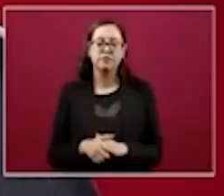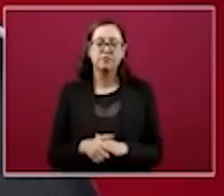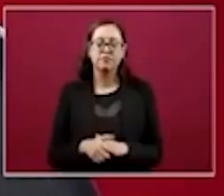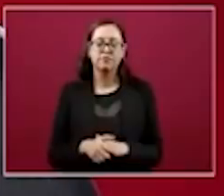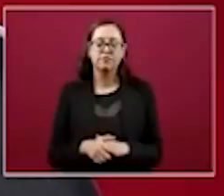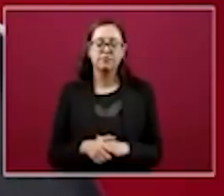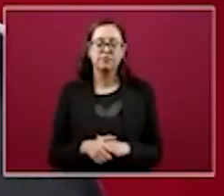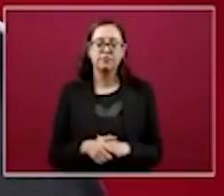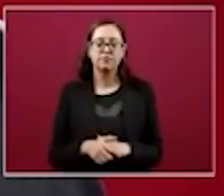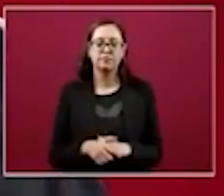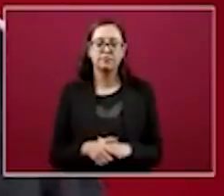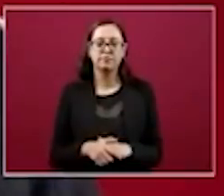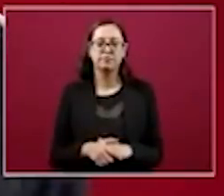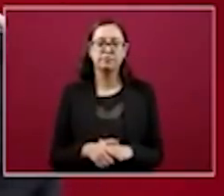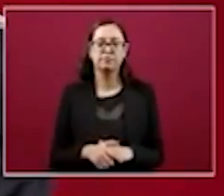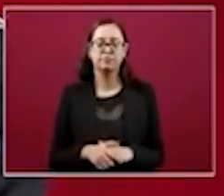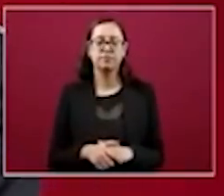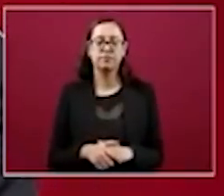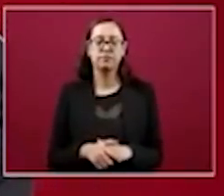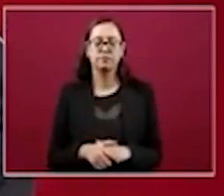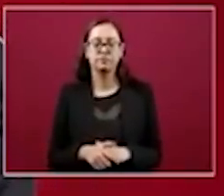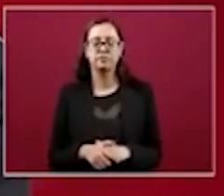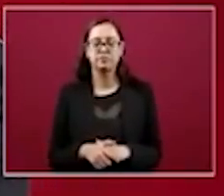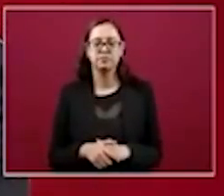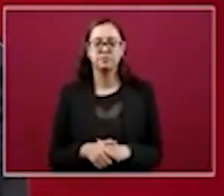de que en el grupo